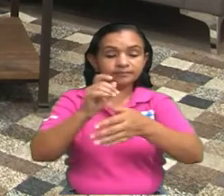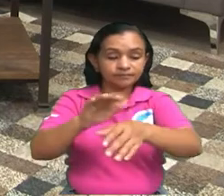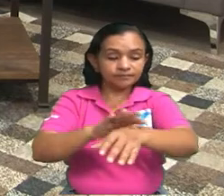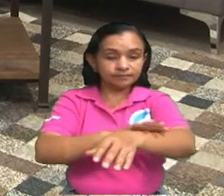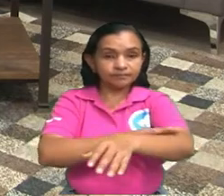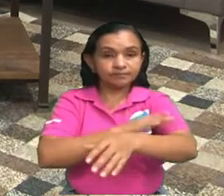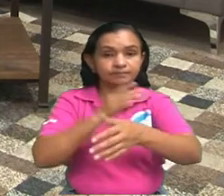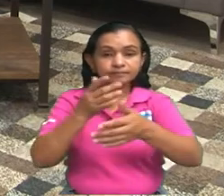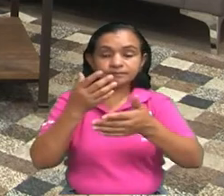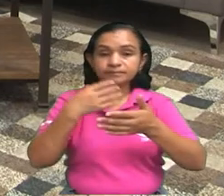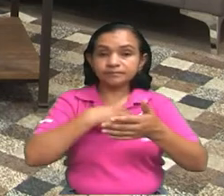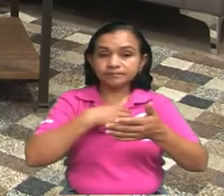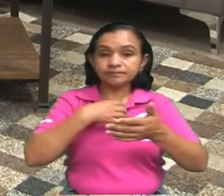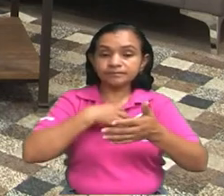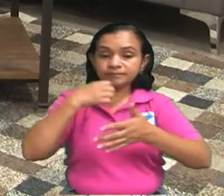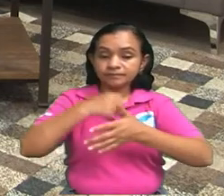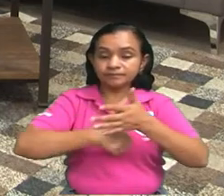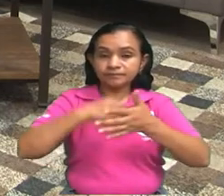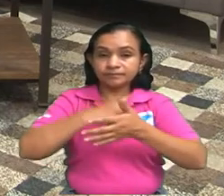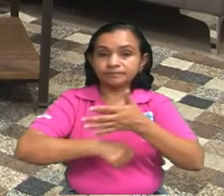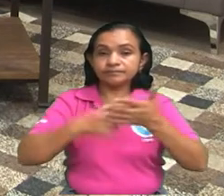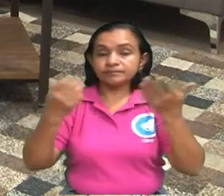sentimiento de soberanía,